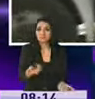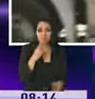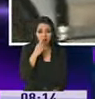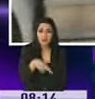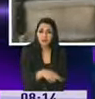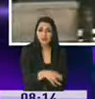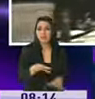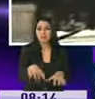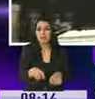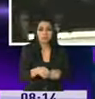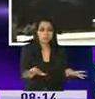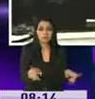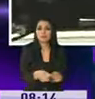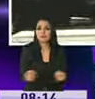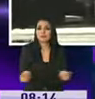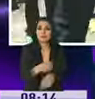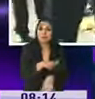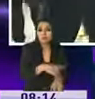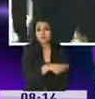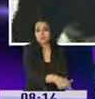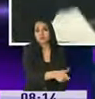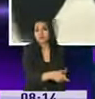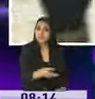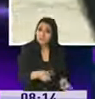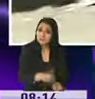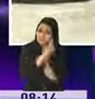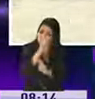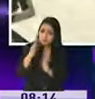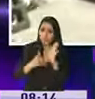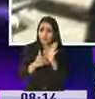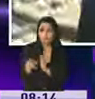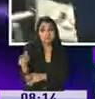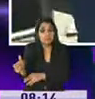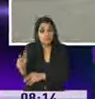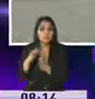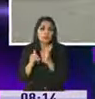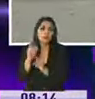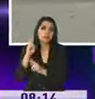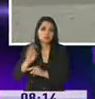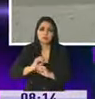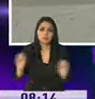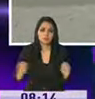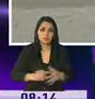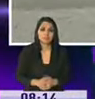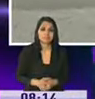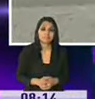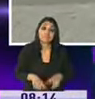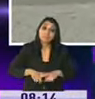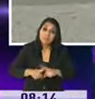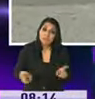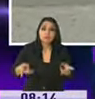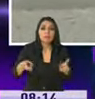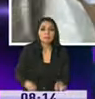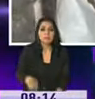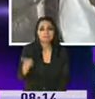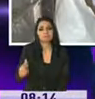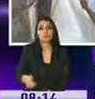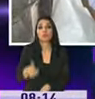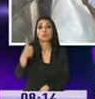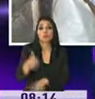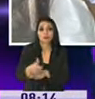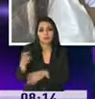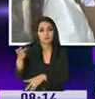de perros, en fin, zonas terribles de insalubridad. Y eso nos afecta directamente a la salud. Pero también al mismo tiempo hay que llamar la atención a las